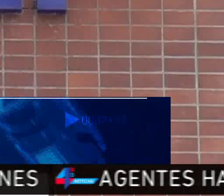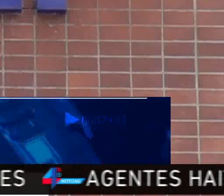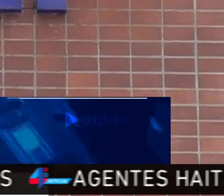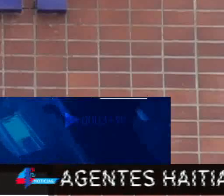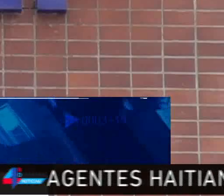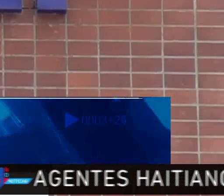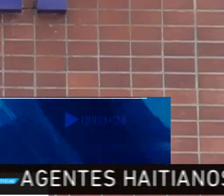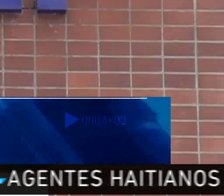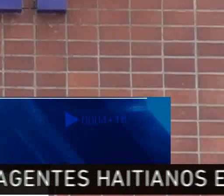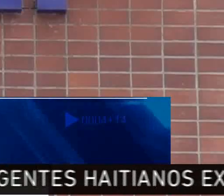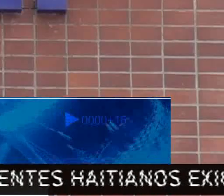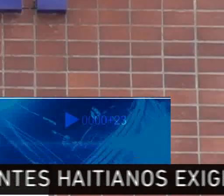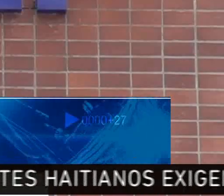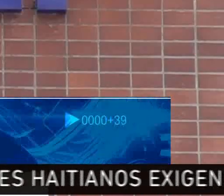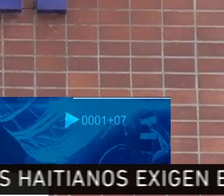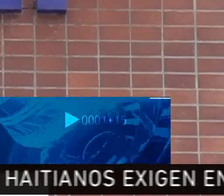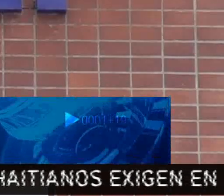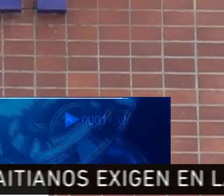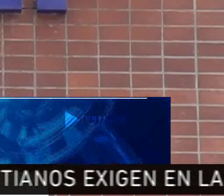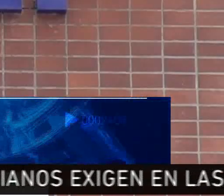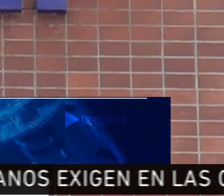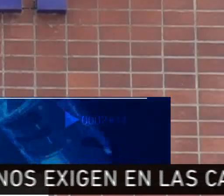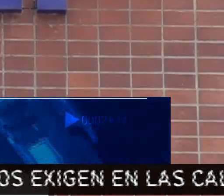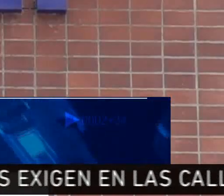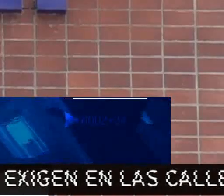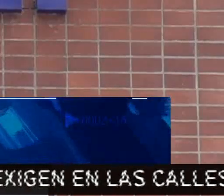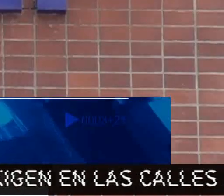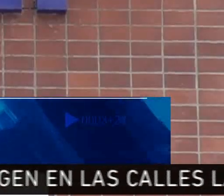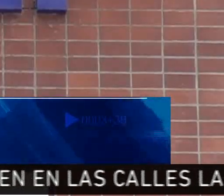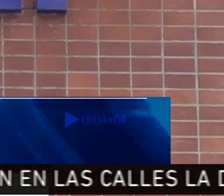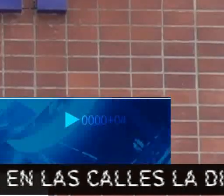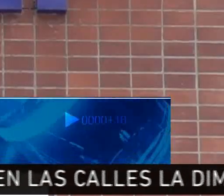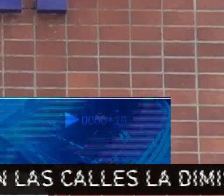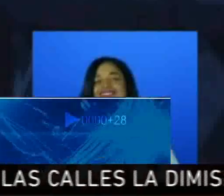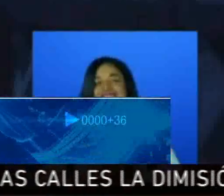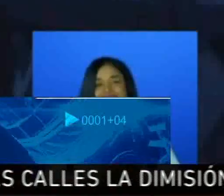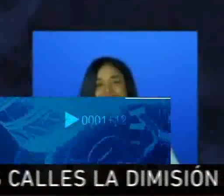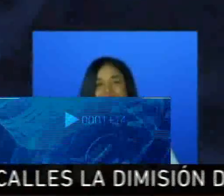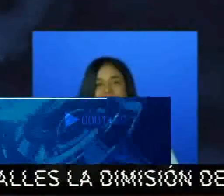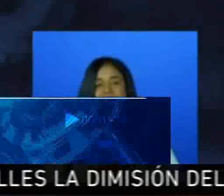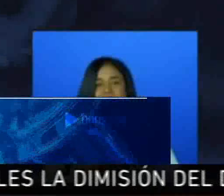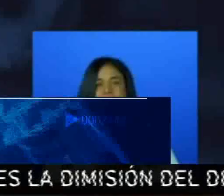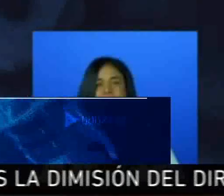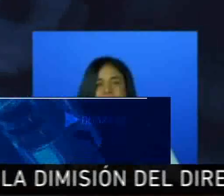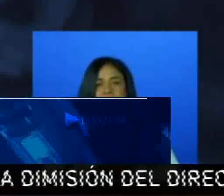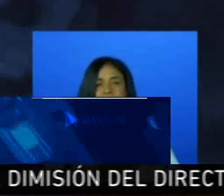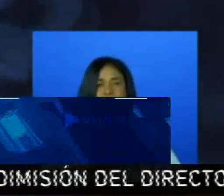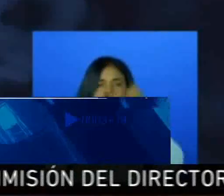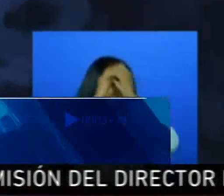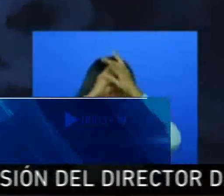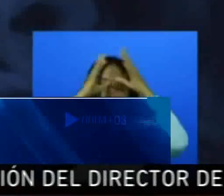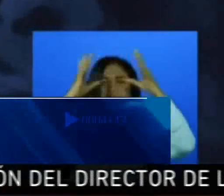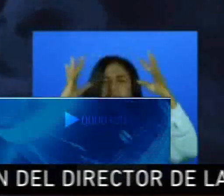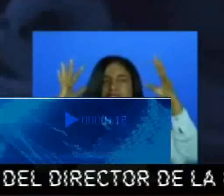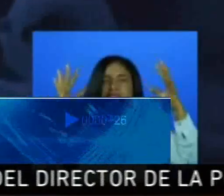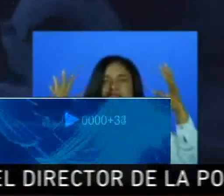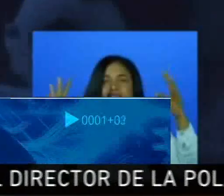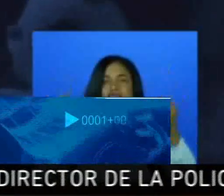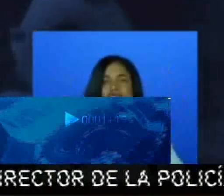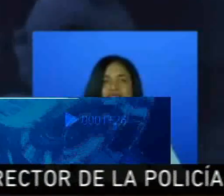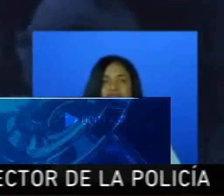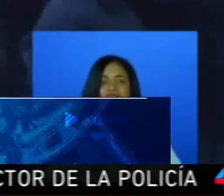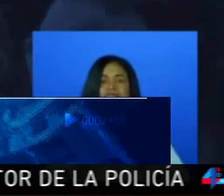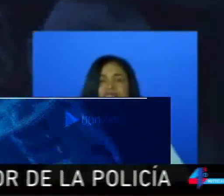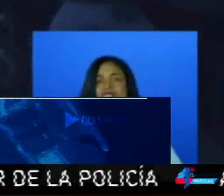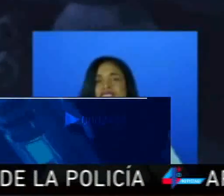Cuarta Revolución Industrial o Industria 4.0. Visualizamos la experimentación que ofrezca